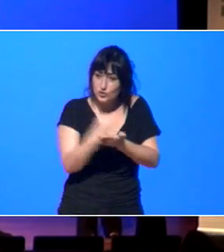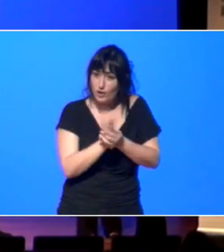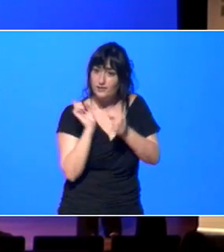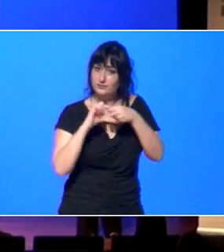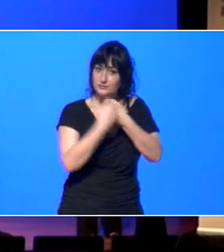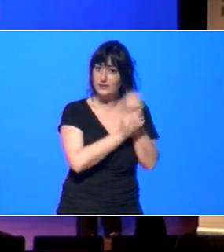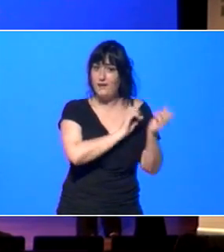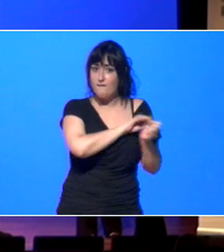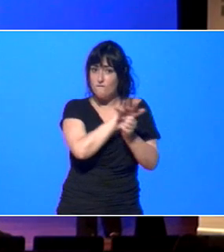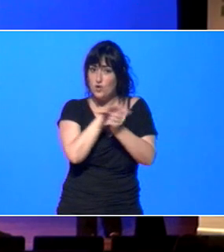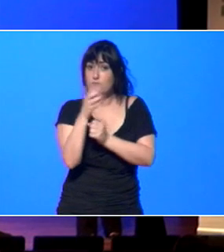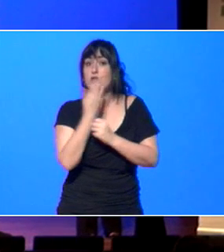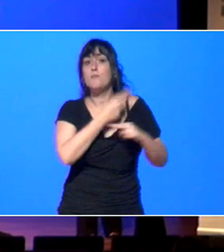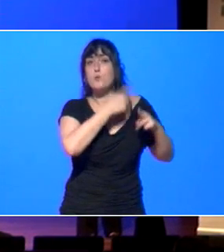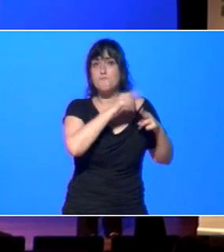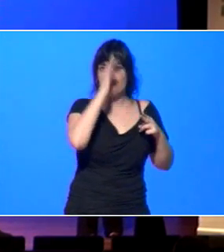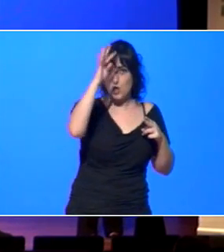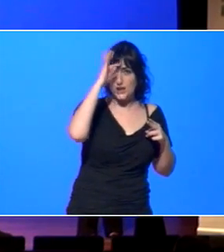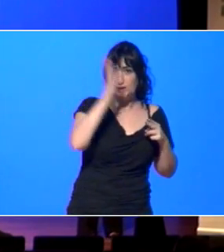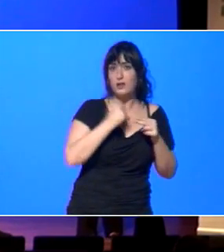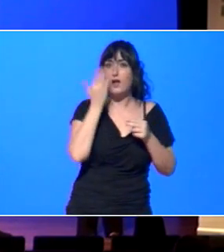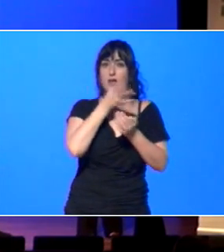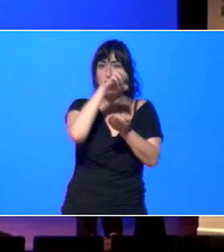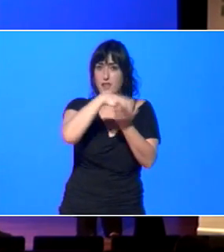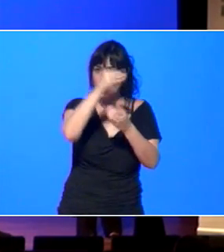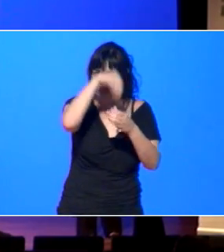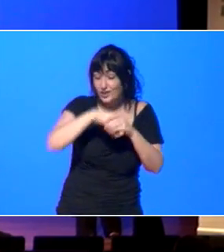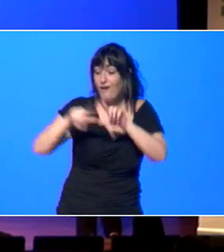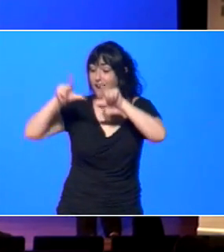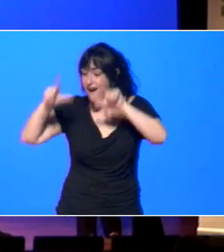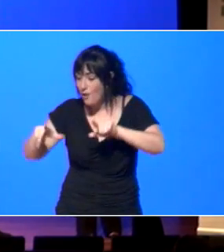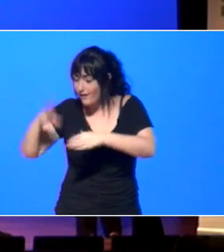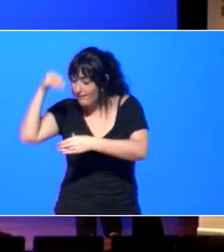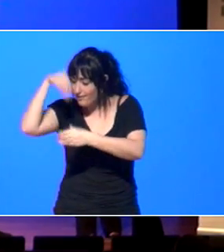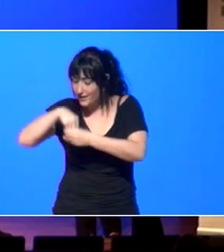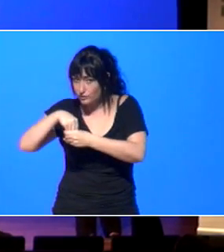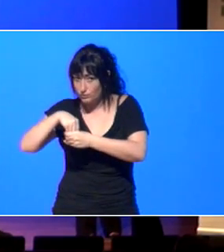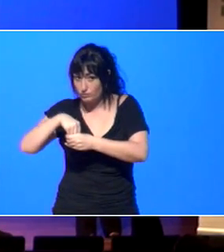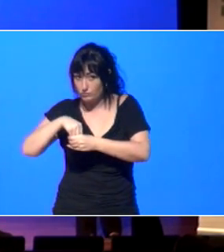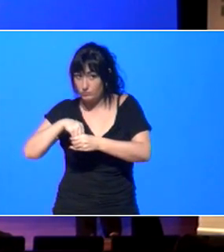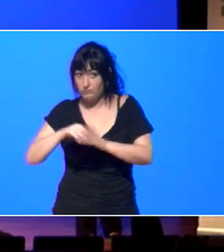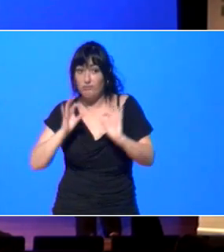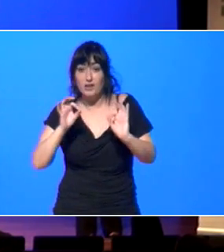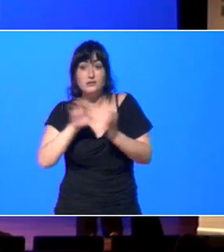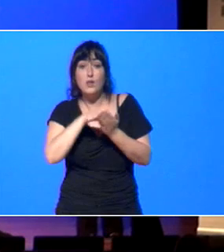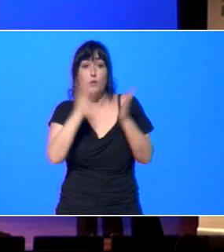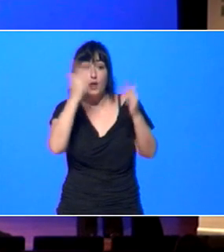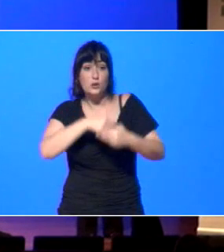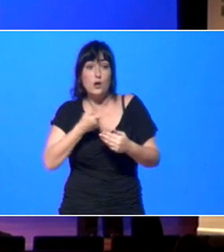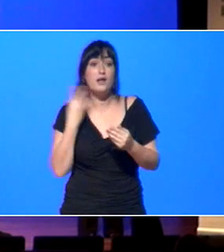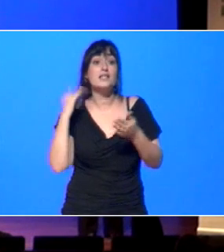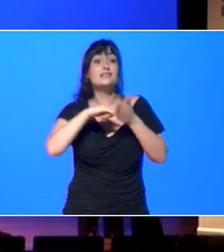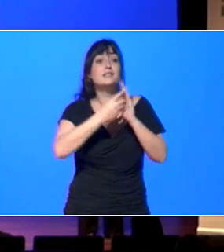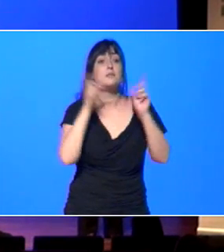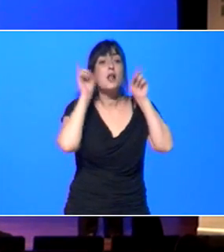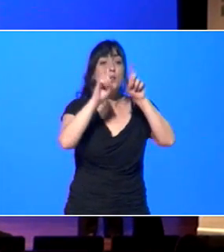de los centros y, por supuesto, dentro de las aulas, para indudablemente mejorar e innovar un sistema educativo que,